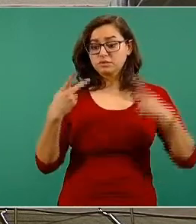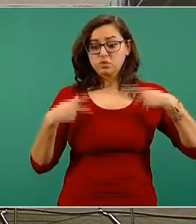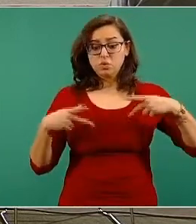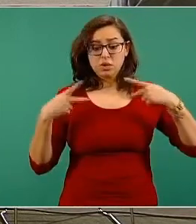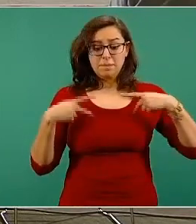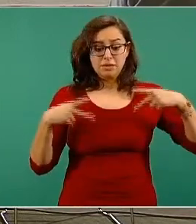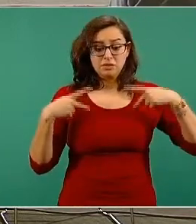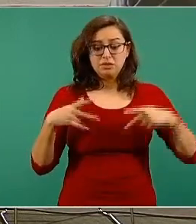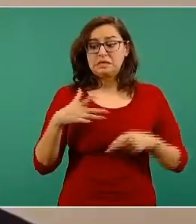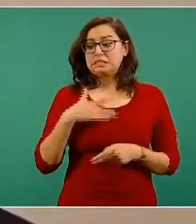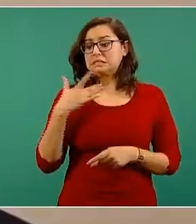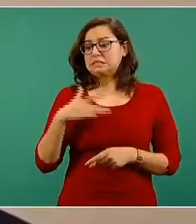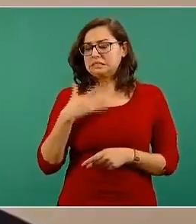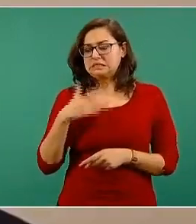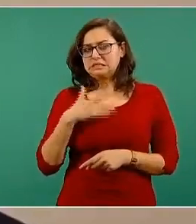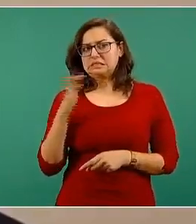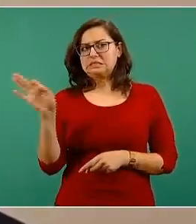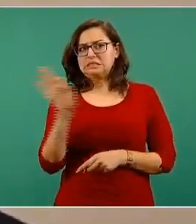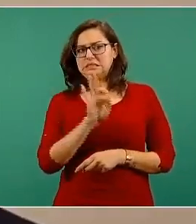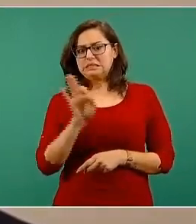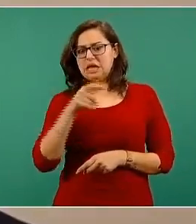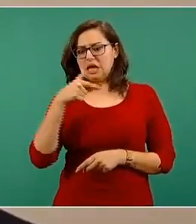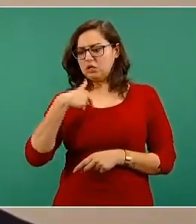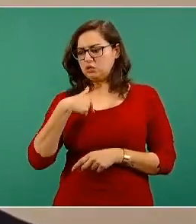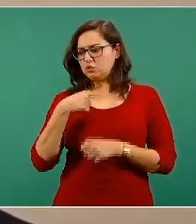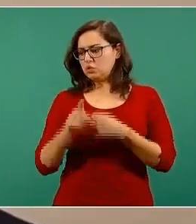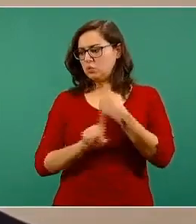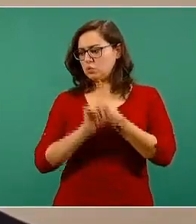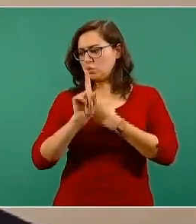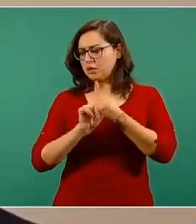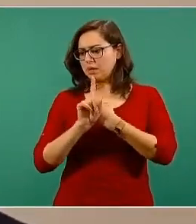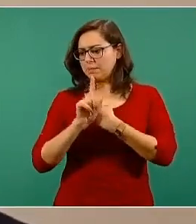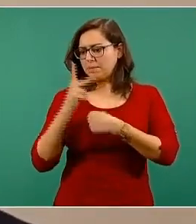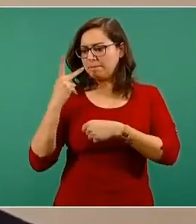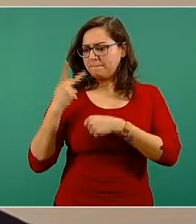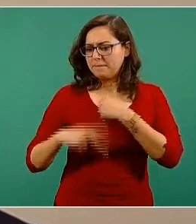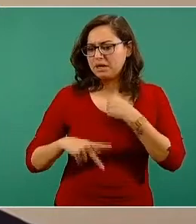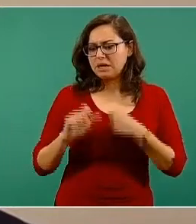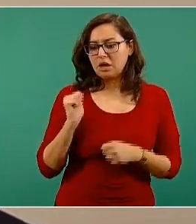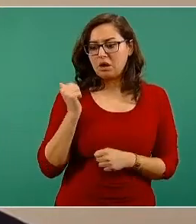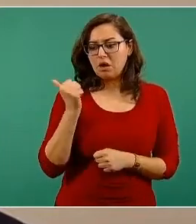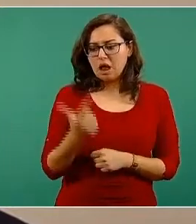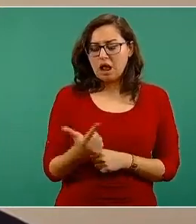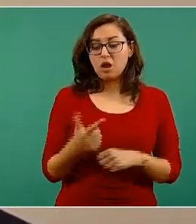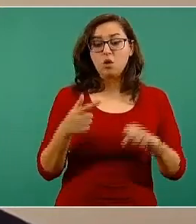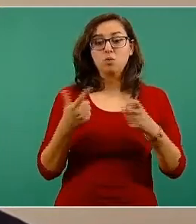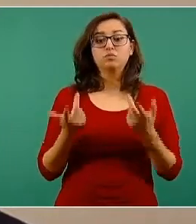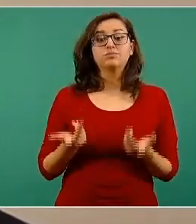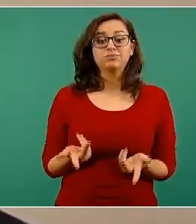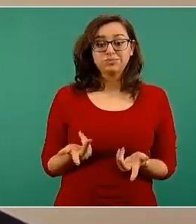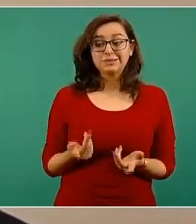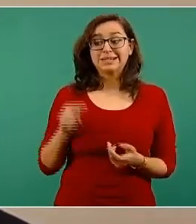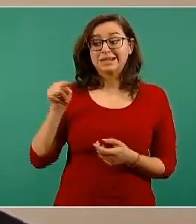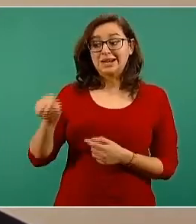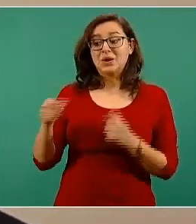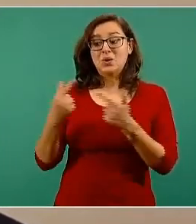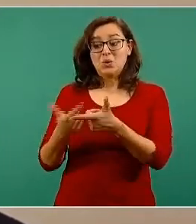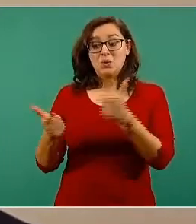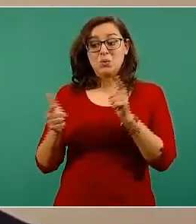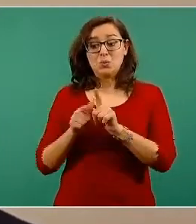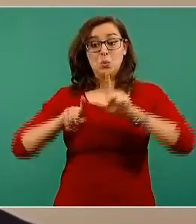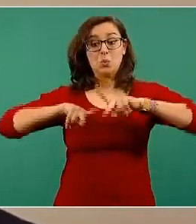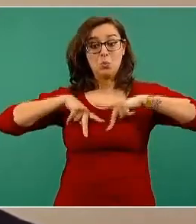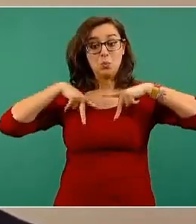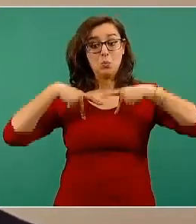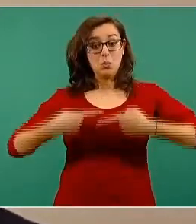grupo de riesgo en específico, pues más bien, como su mismo nombre lo dice, pertenecer a ese grupo de